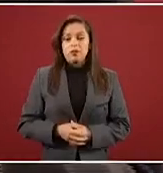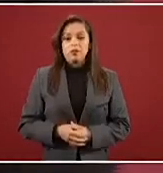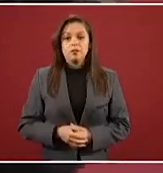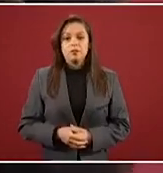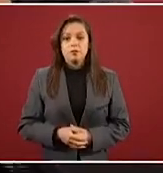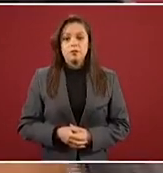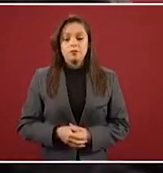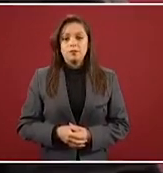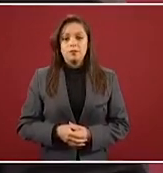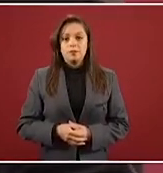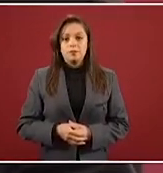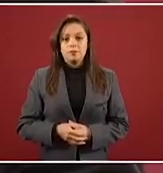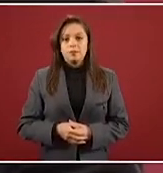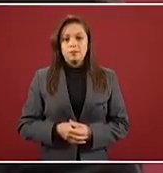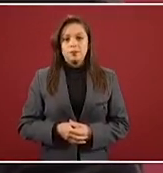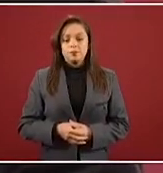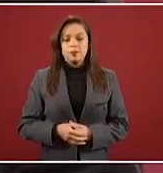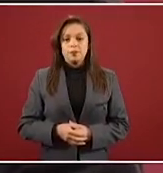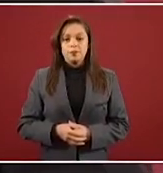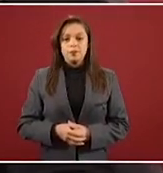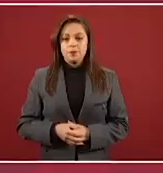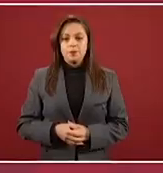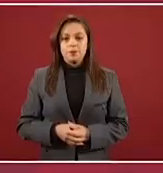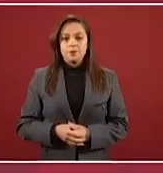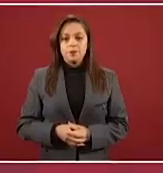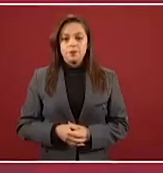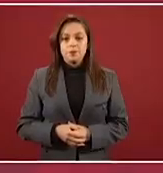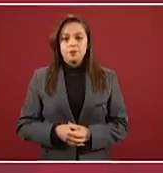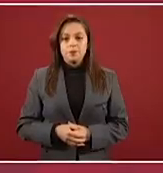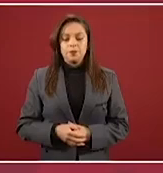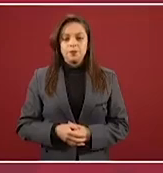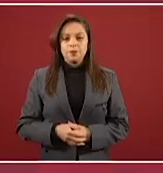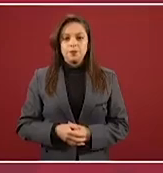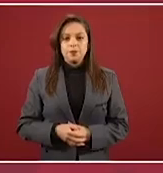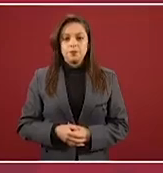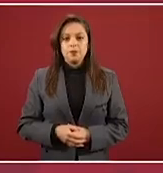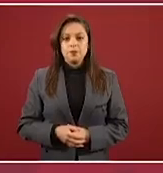Y hace poco, uno de los que aportó